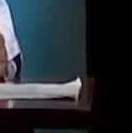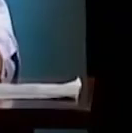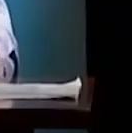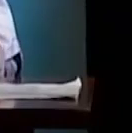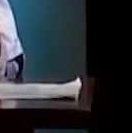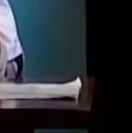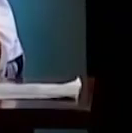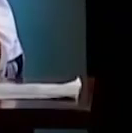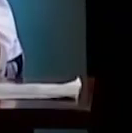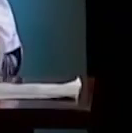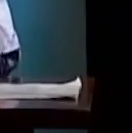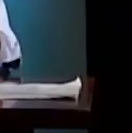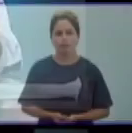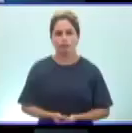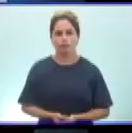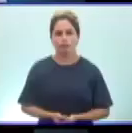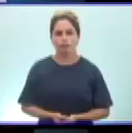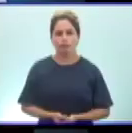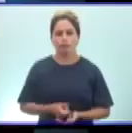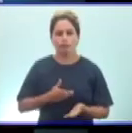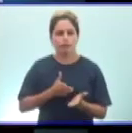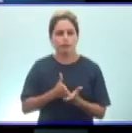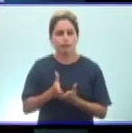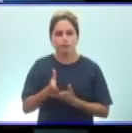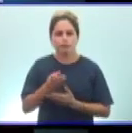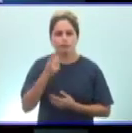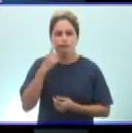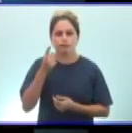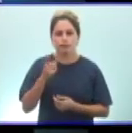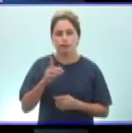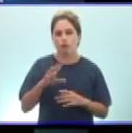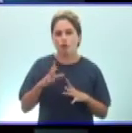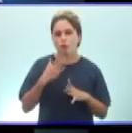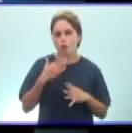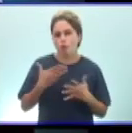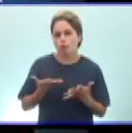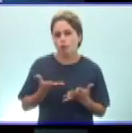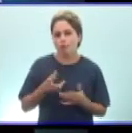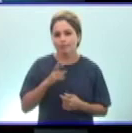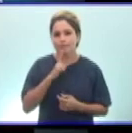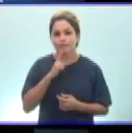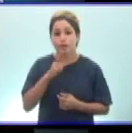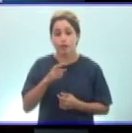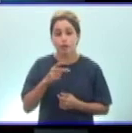A continuación veremos cómo le debe quedar la respuesta de cada inciso.